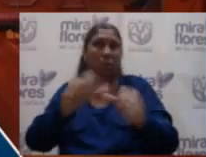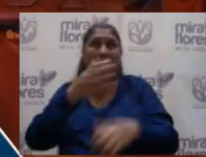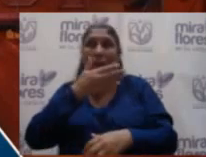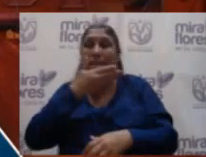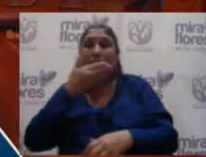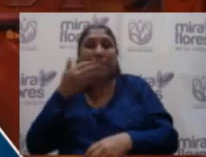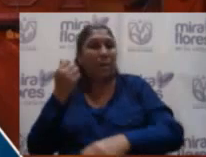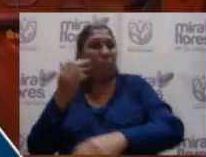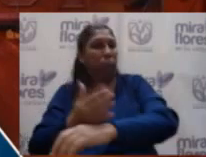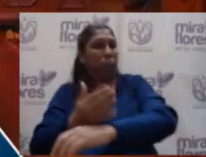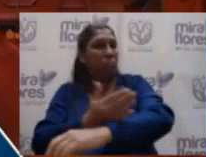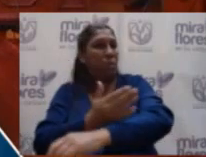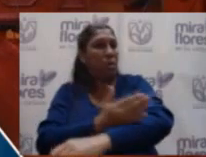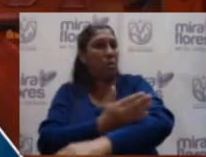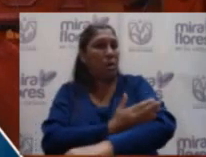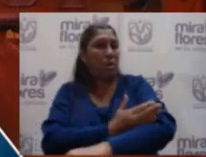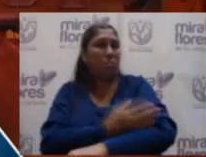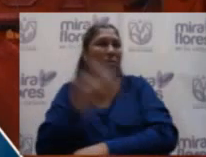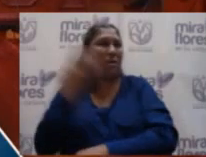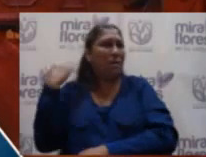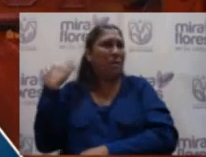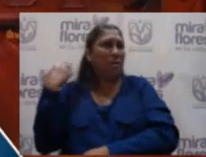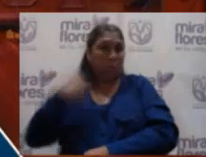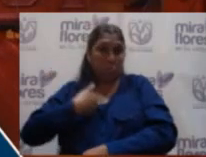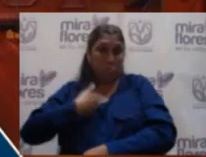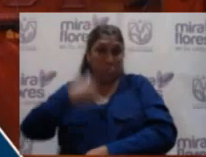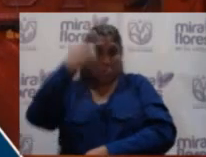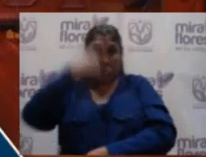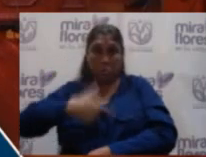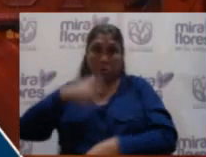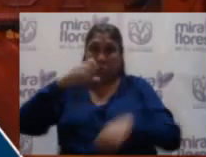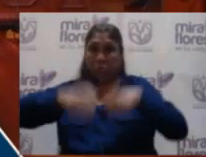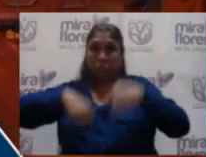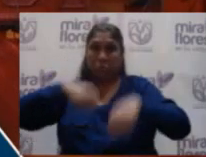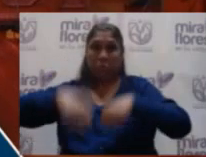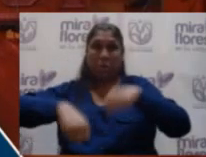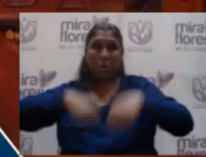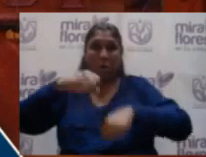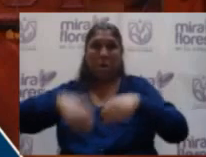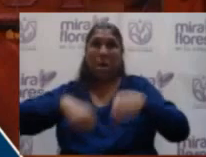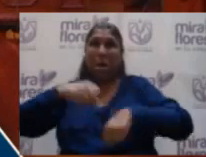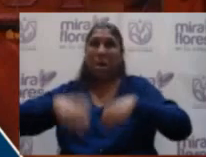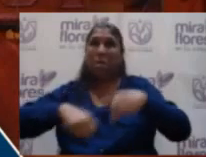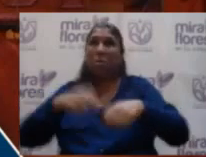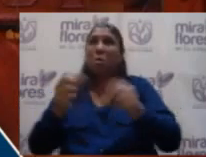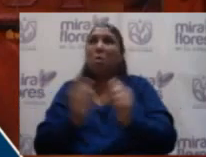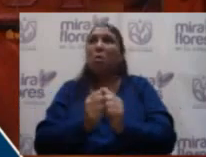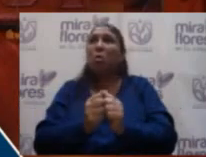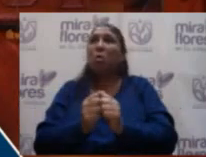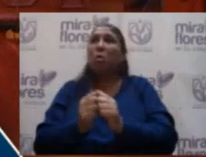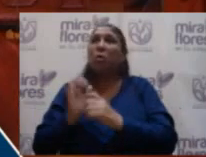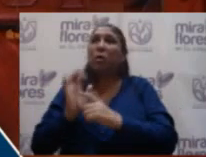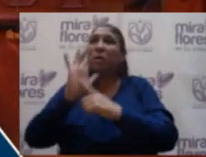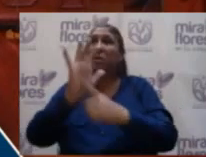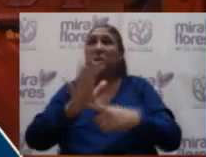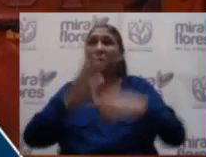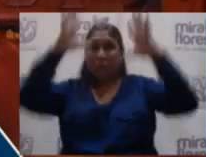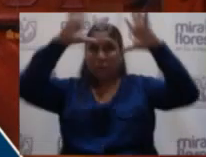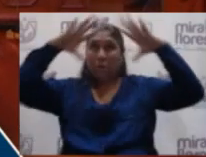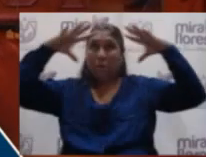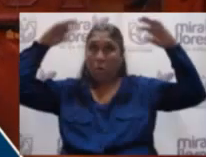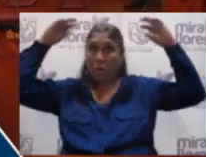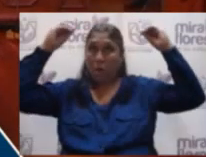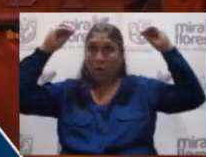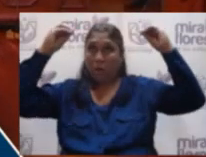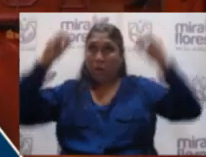caso. Hace unos días atrás yo he estado pedaleando con el embajador de Holanda, creo que se los he contado a algunos de ustedes,